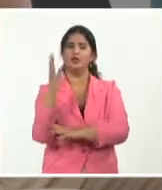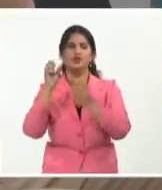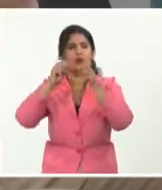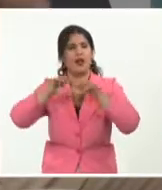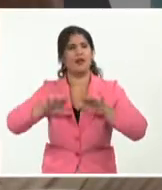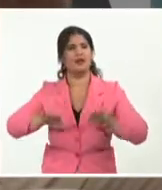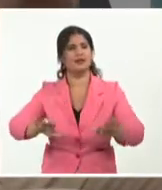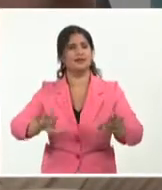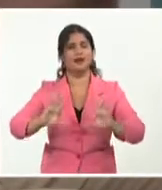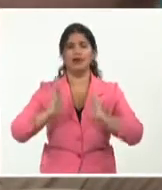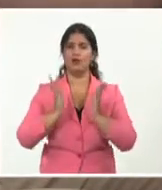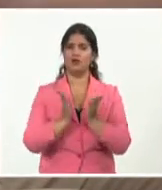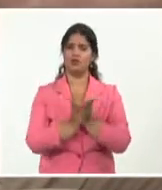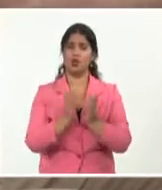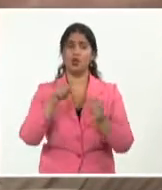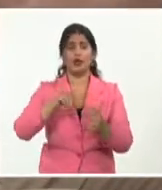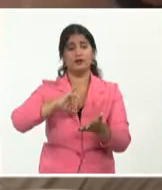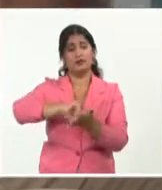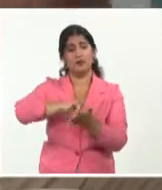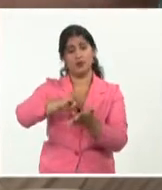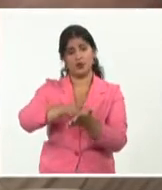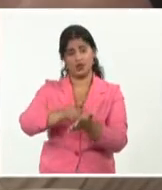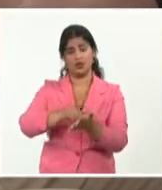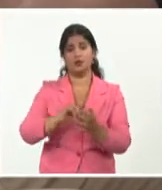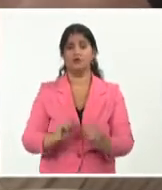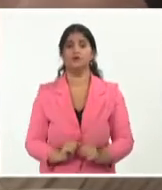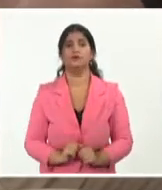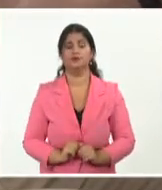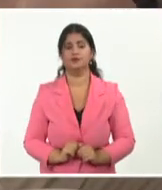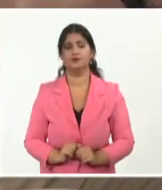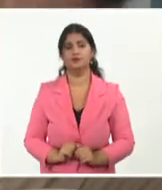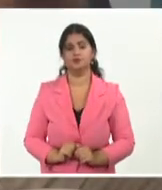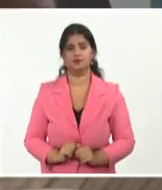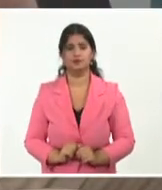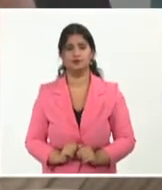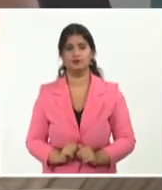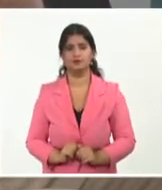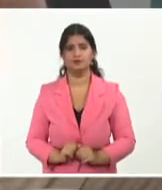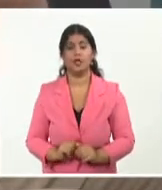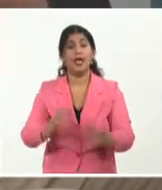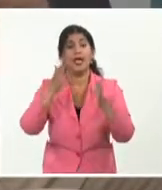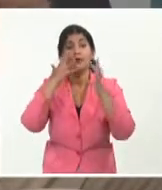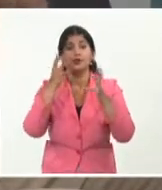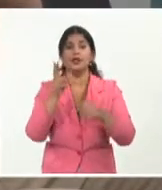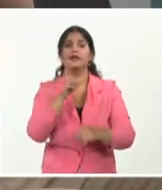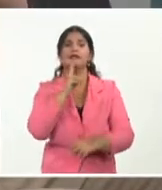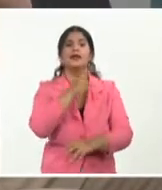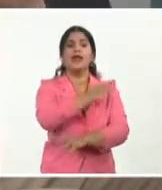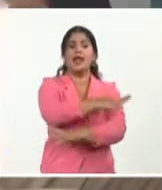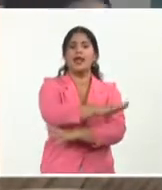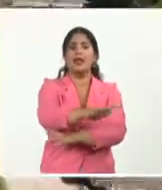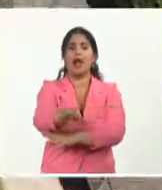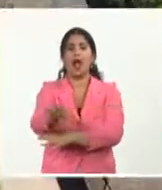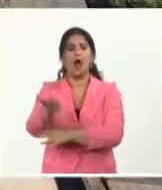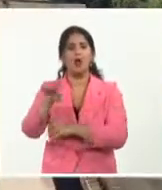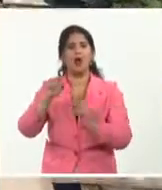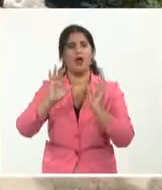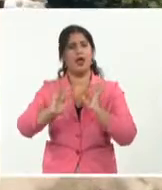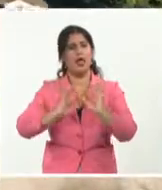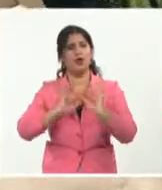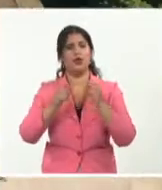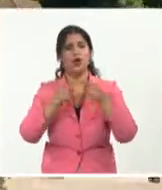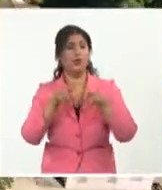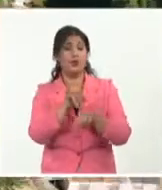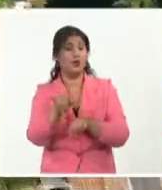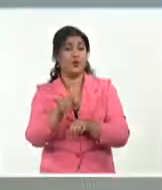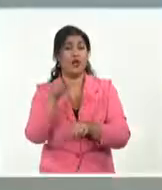visión importante. Se mantienen los presupuestos iniciales y la costa seguirá teniendo un papel fundamental, pero va a verse con mucha mayor amplitud. Con la